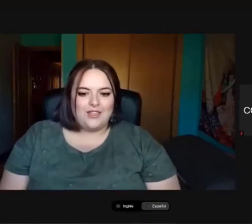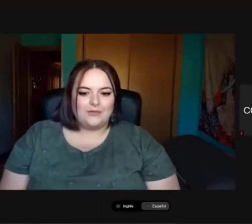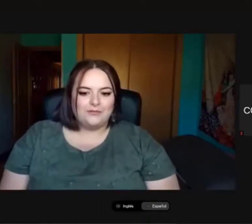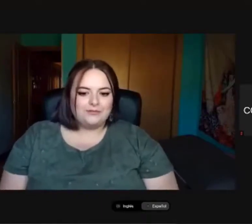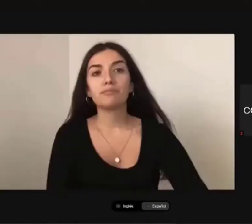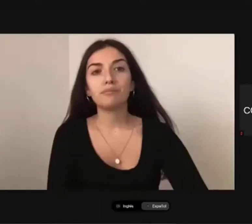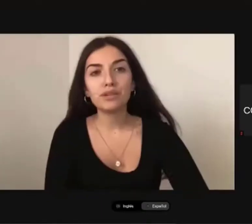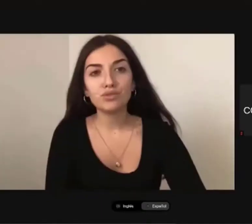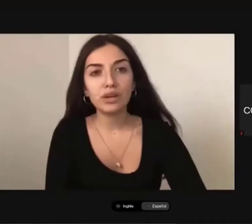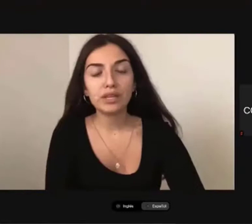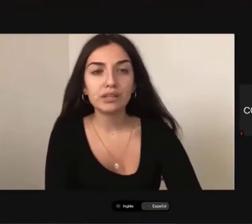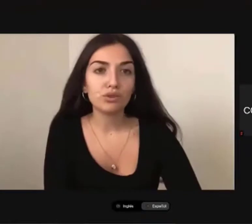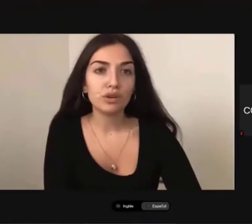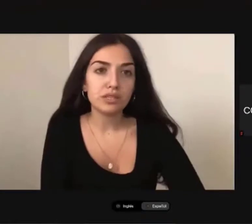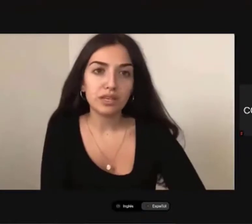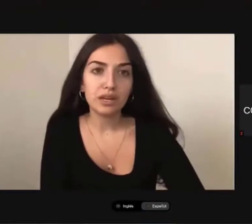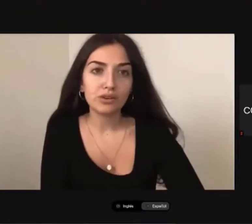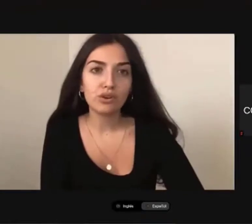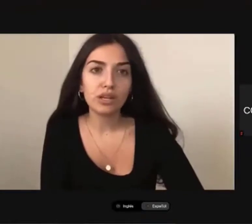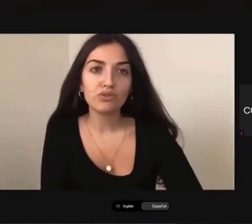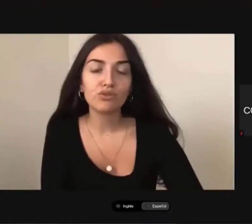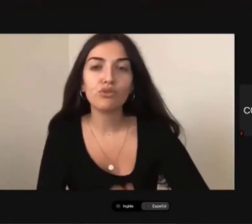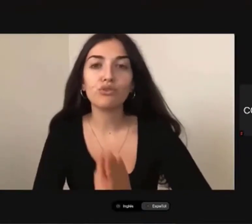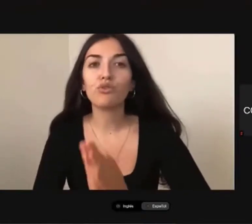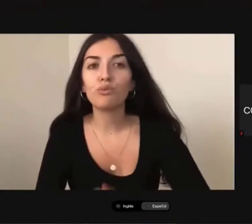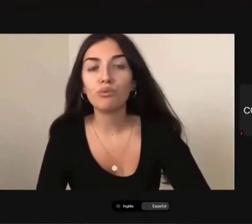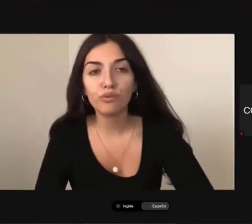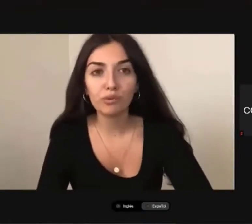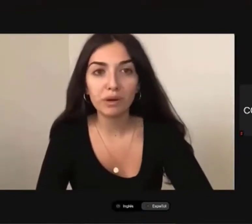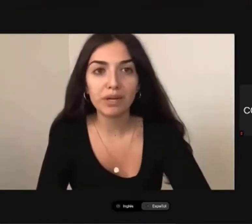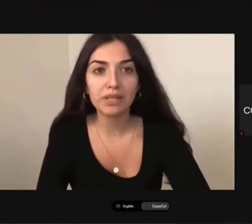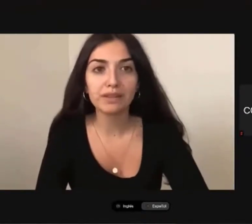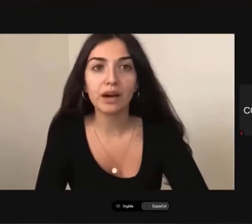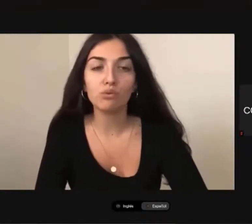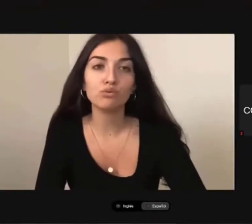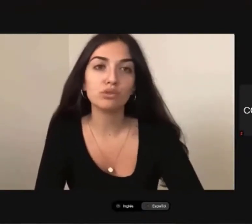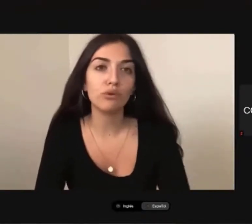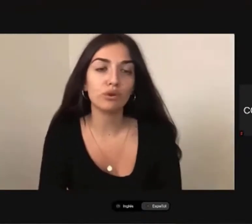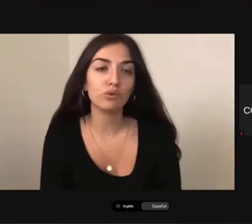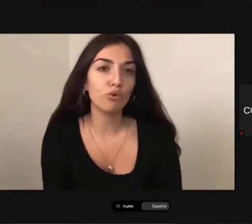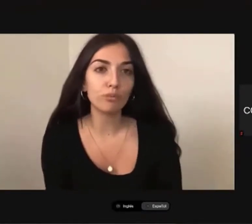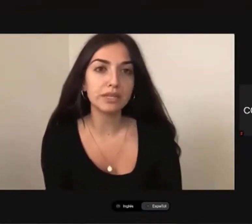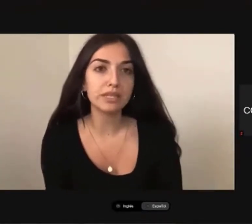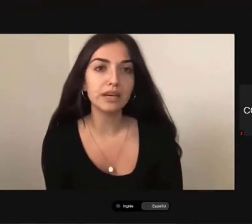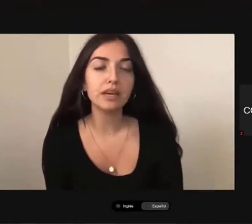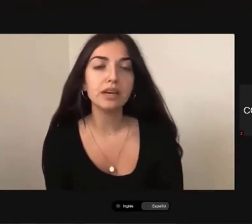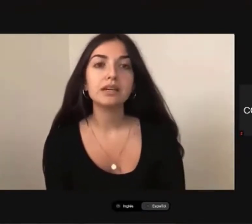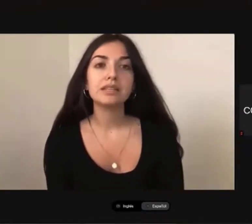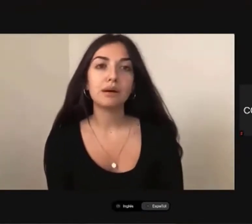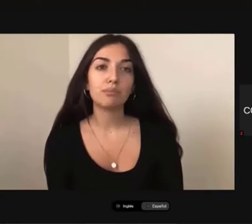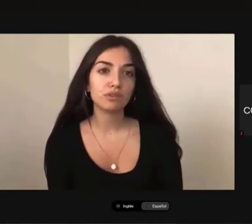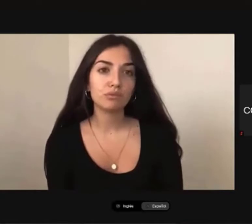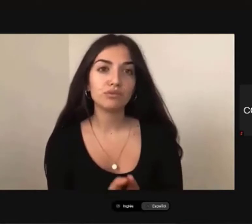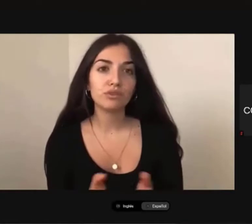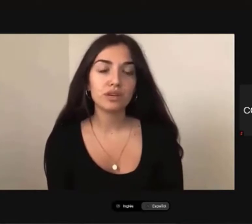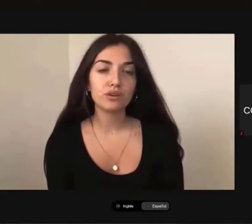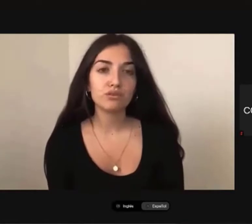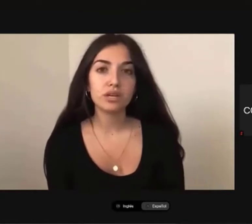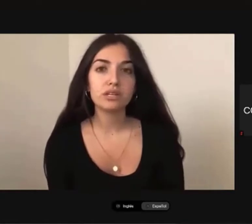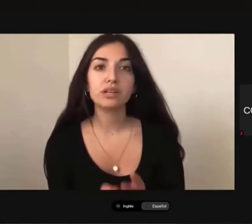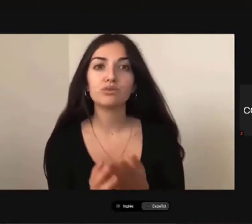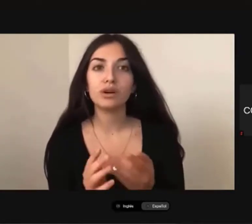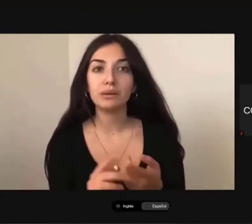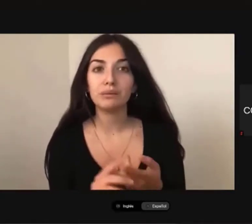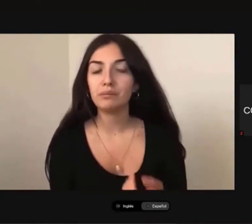más sencillo. Pienso que tanto asistir al Congreso como formar parte de la Junta o de algún comité te aporta un montón